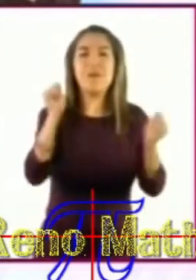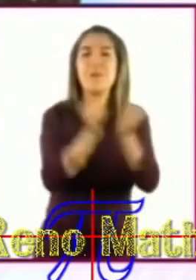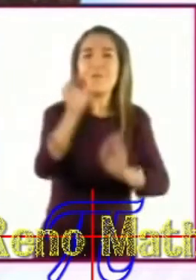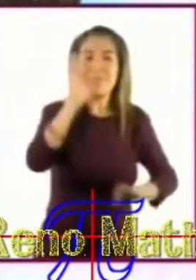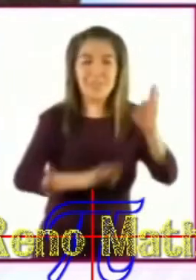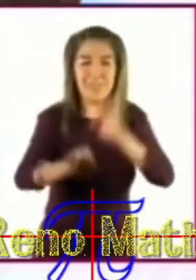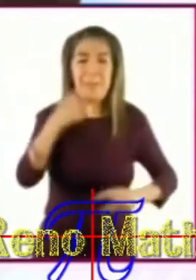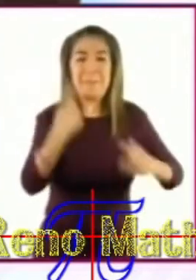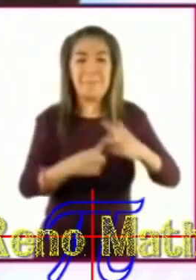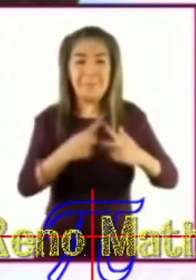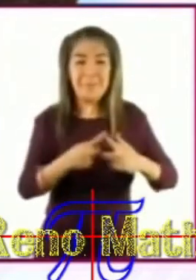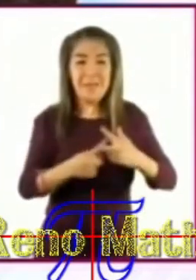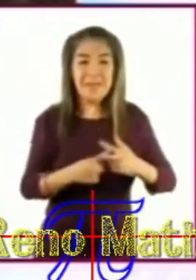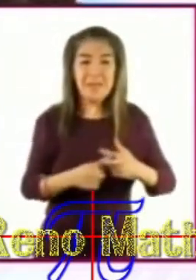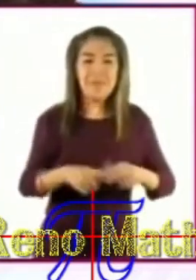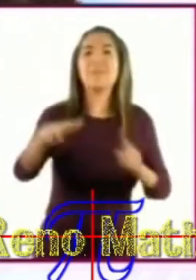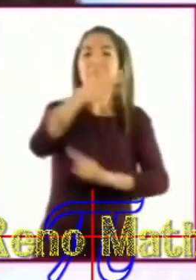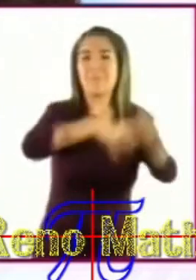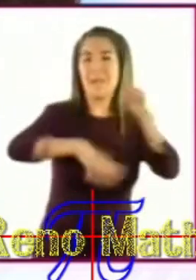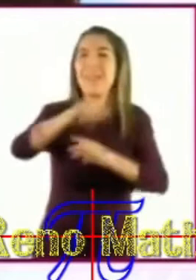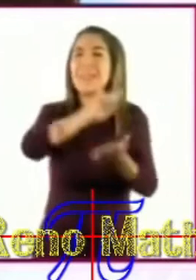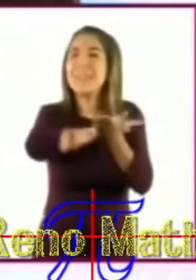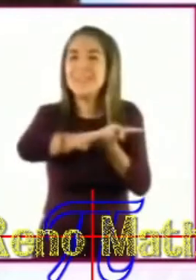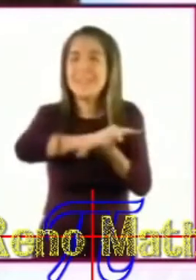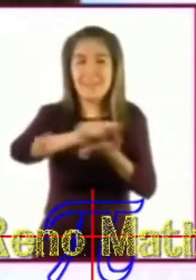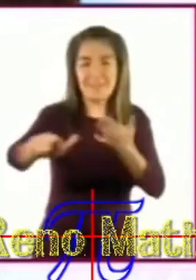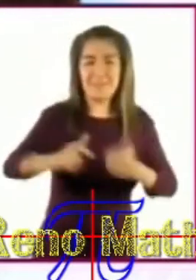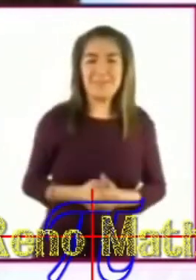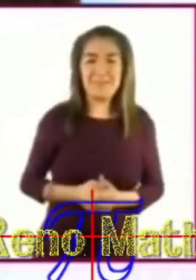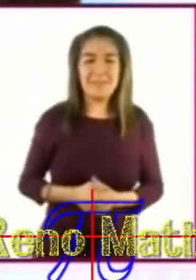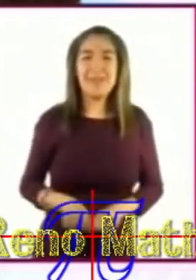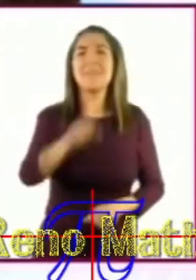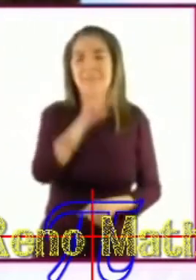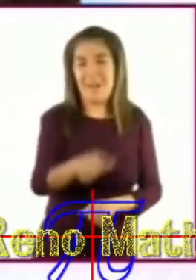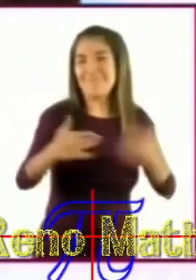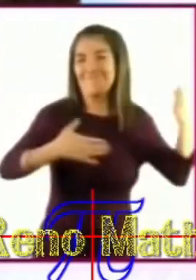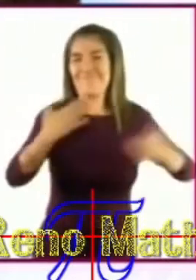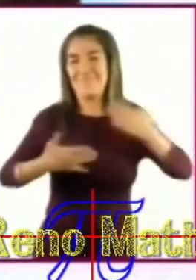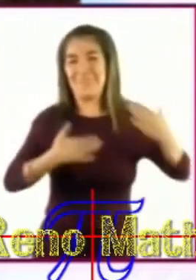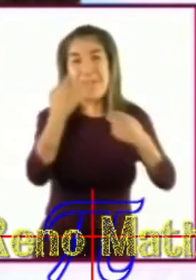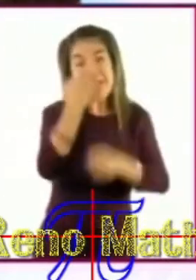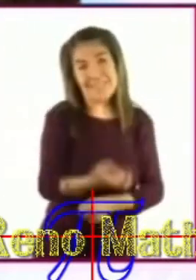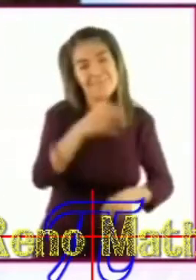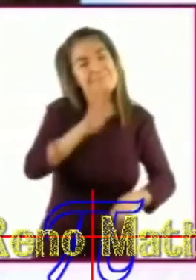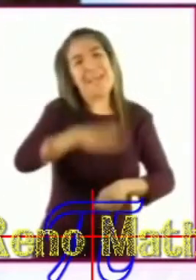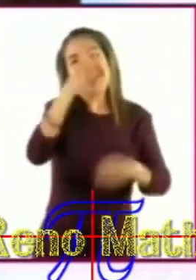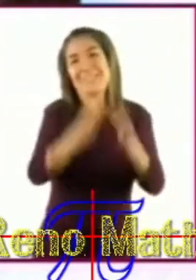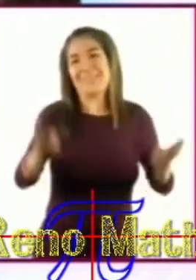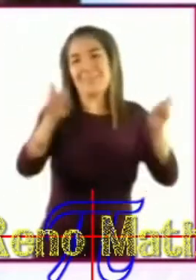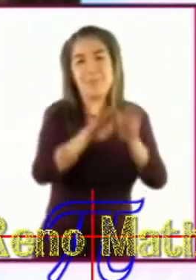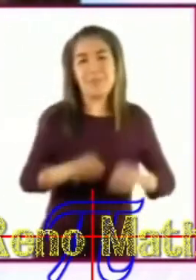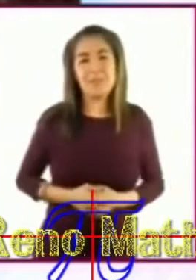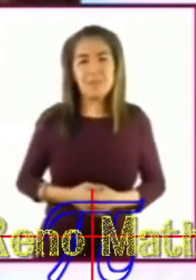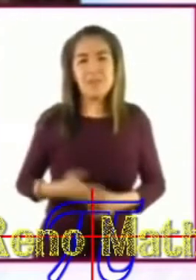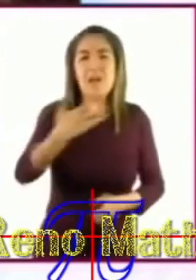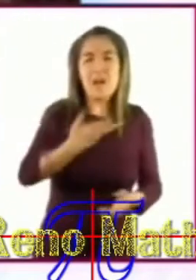las matemáticas y la ecología. Sin olvidar el buen humor, es lo más importante. ¿Hay algún artista,